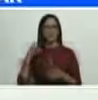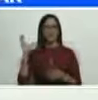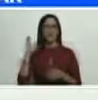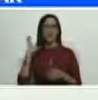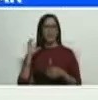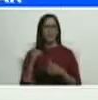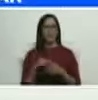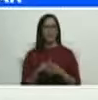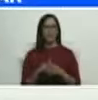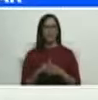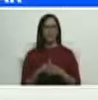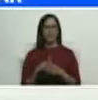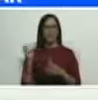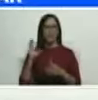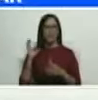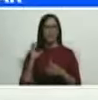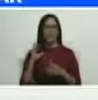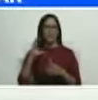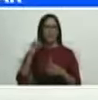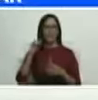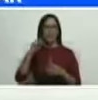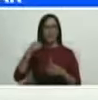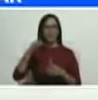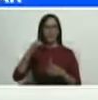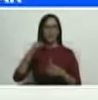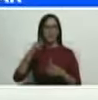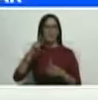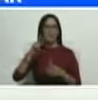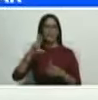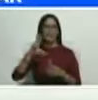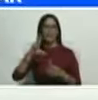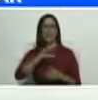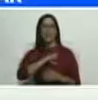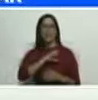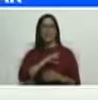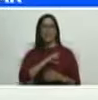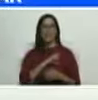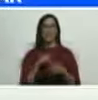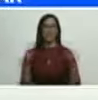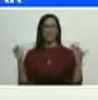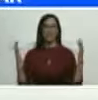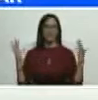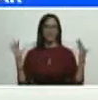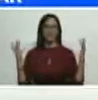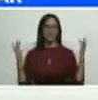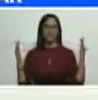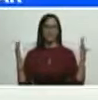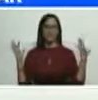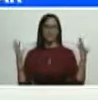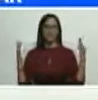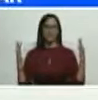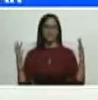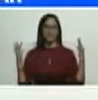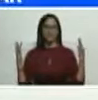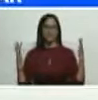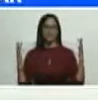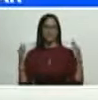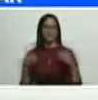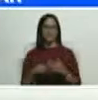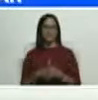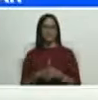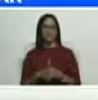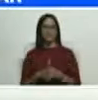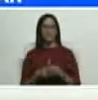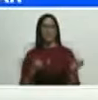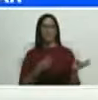Caracas carac caño amarillo glorioso 23 de enero y vamos a